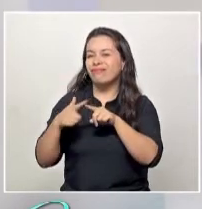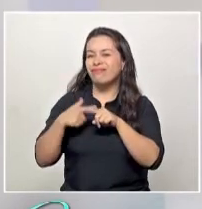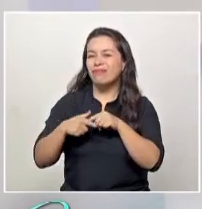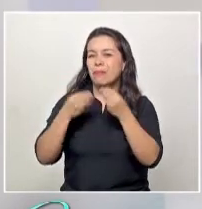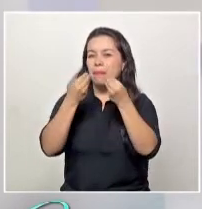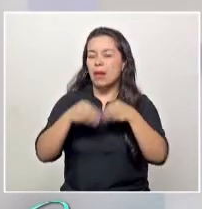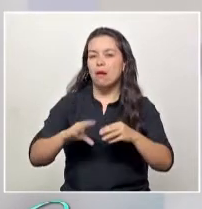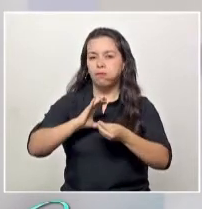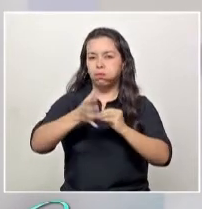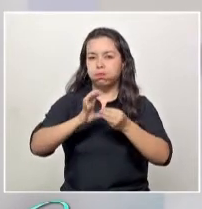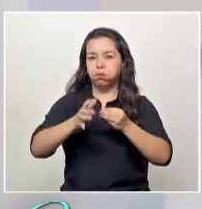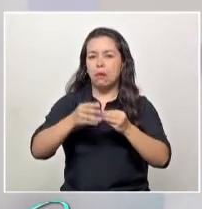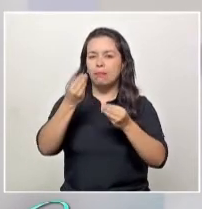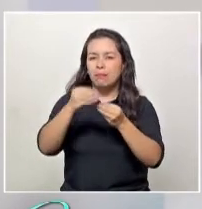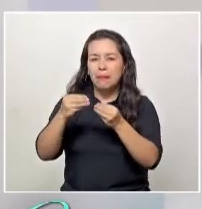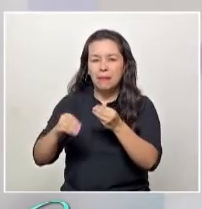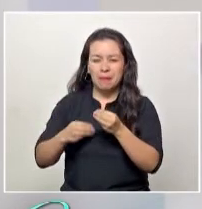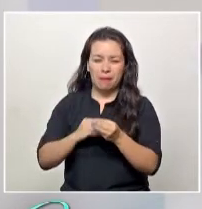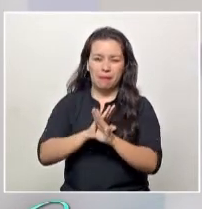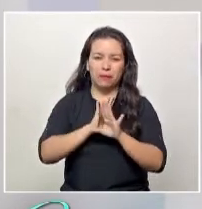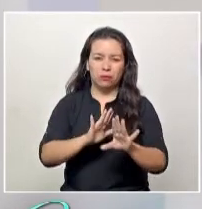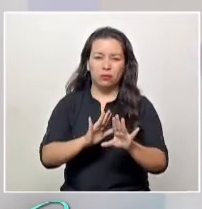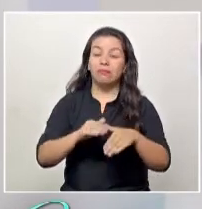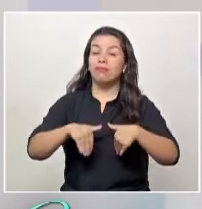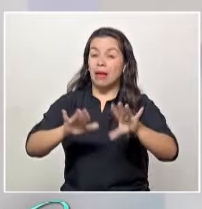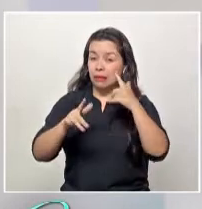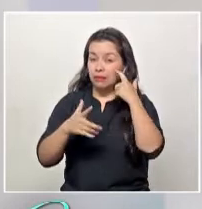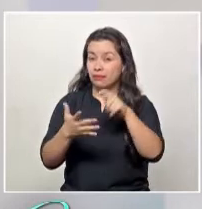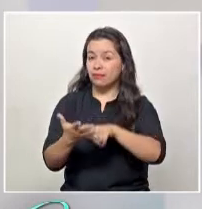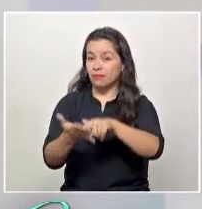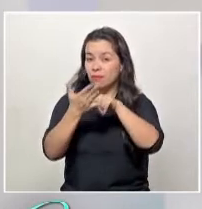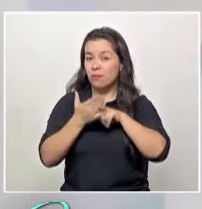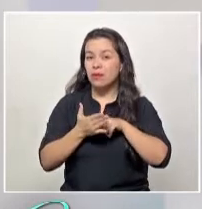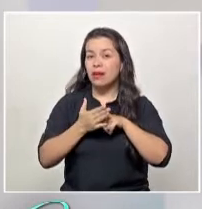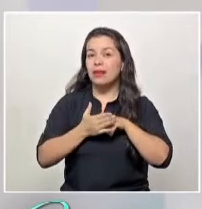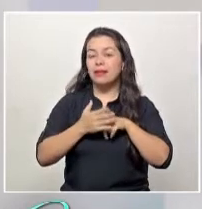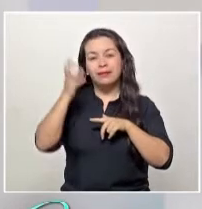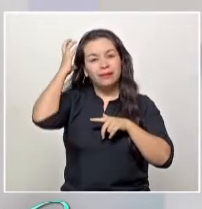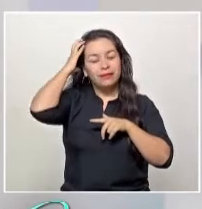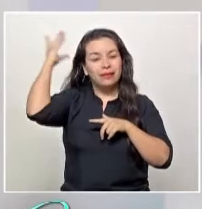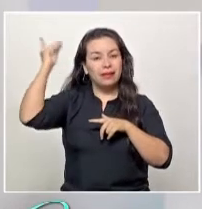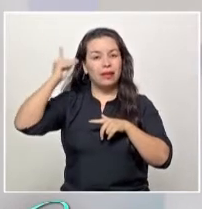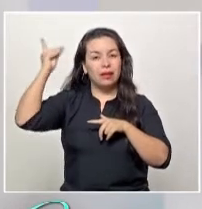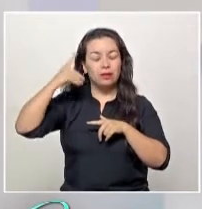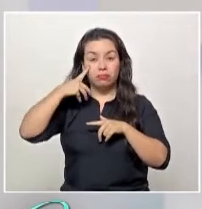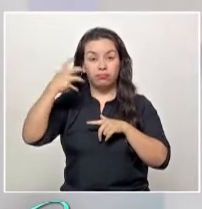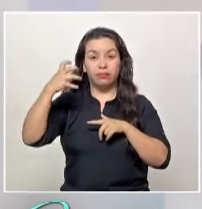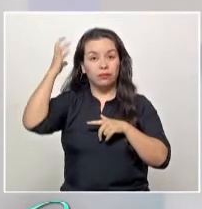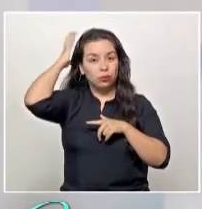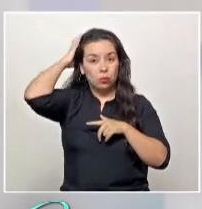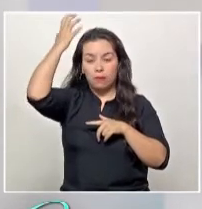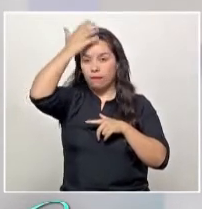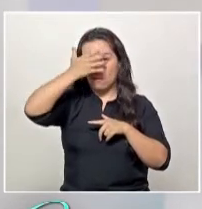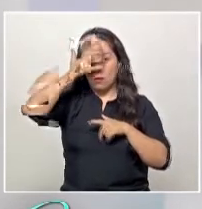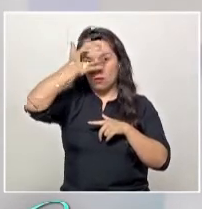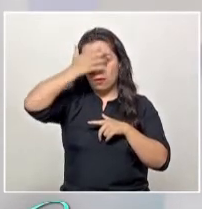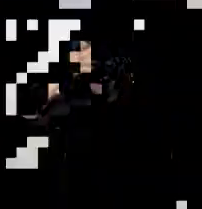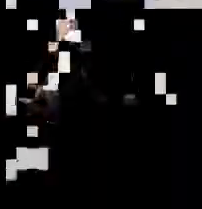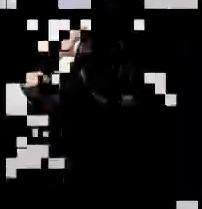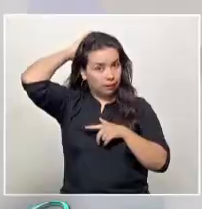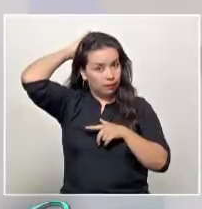de volumen de tipo central, predominante en el hemisferio derecho, sobre todo frontal y